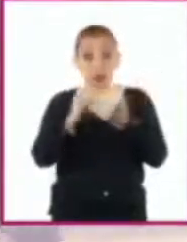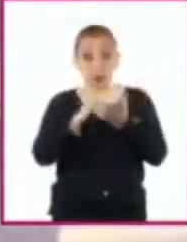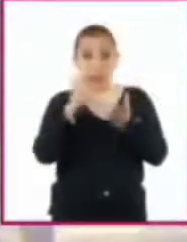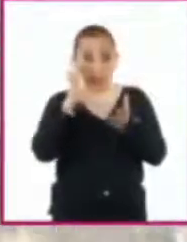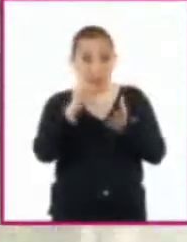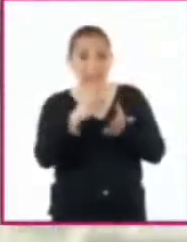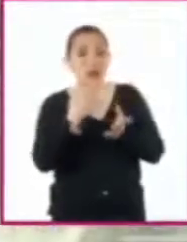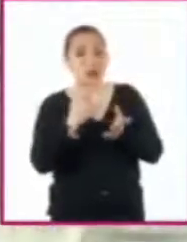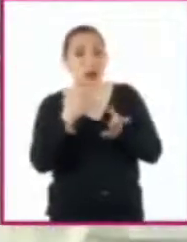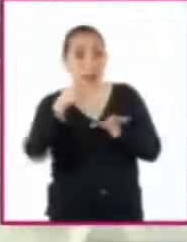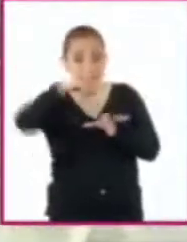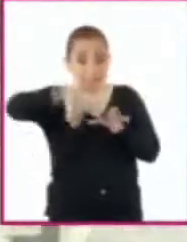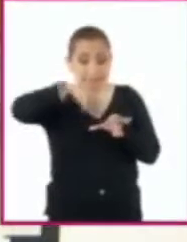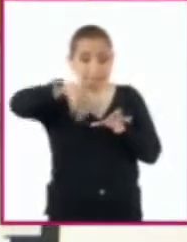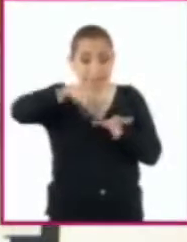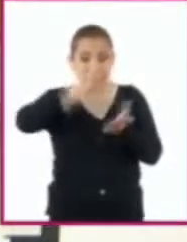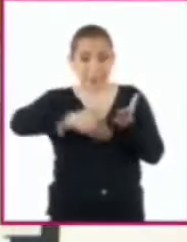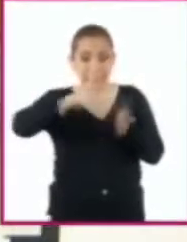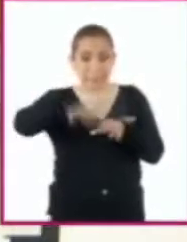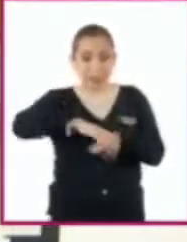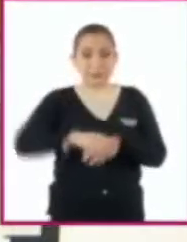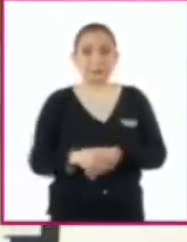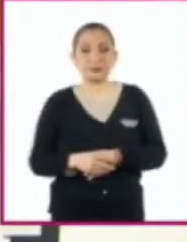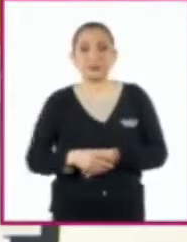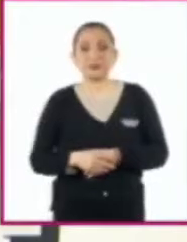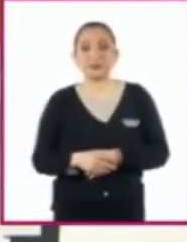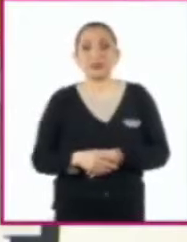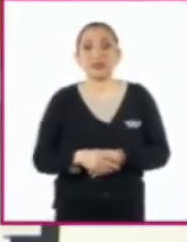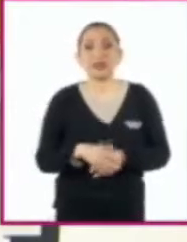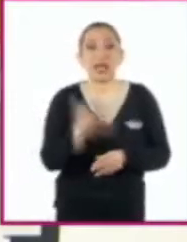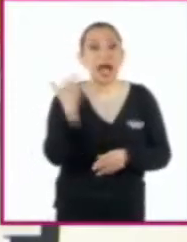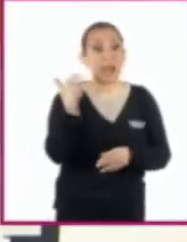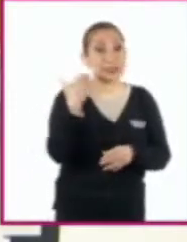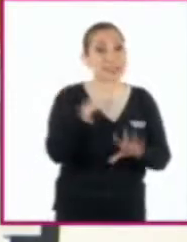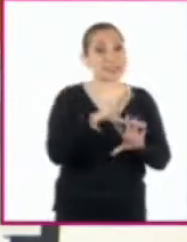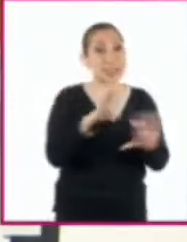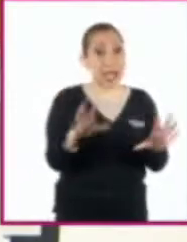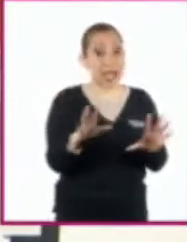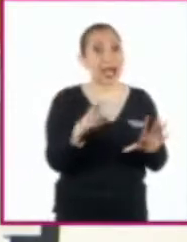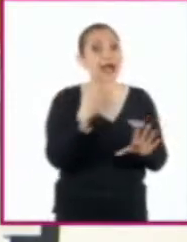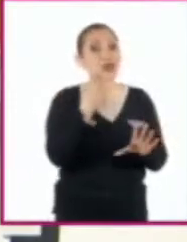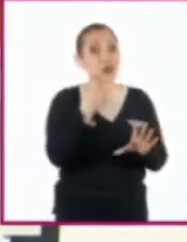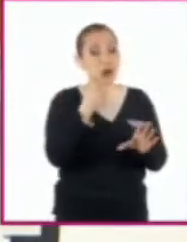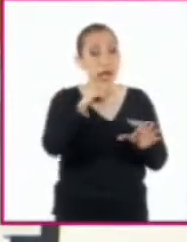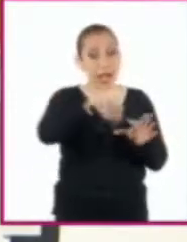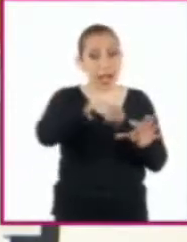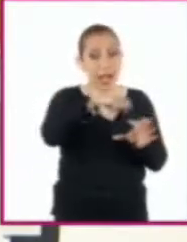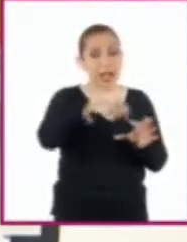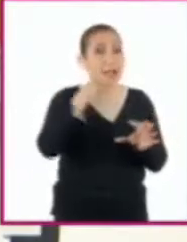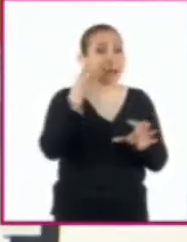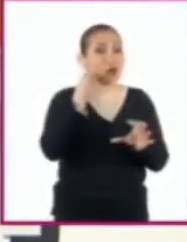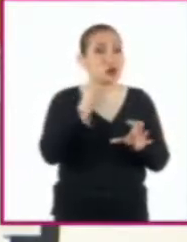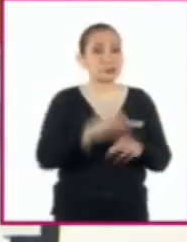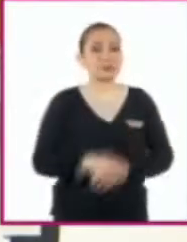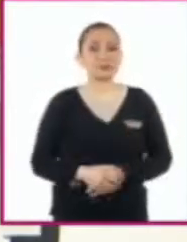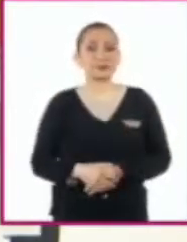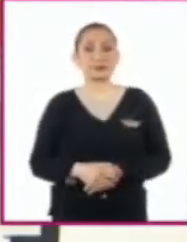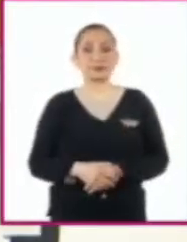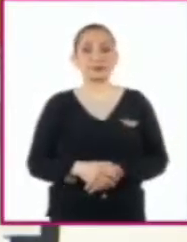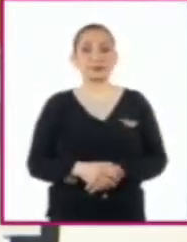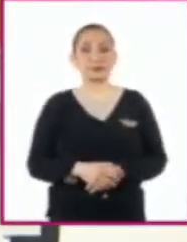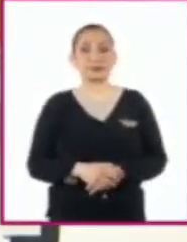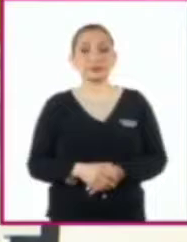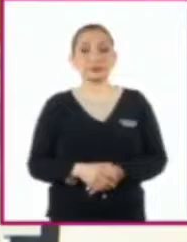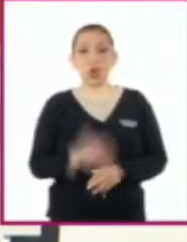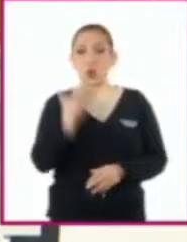de azúcar. Muy bien. Y habíamos agregado con anterioridad El limón. el limón,